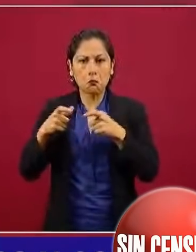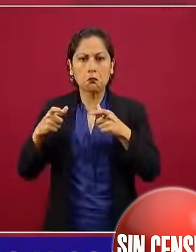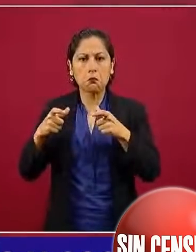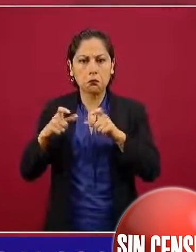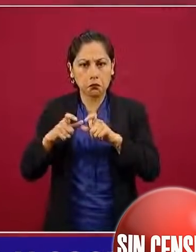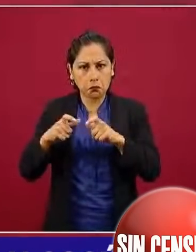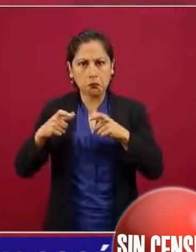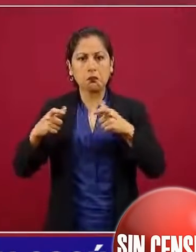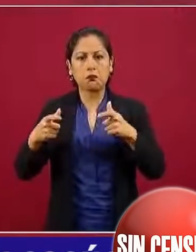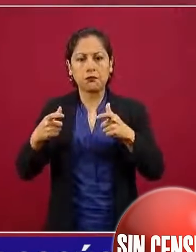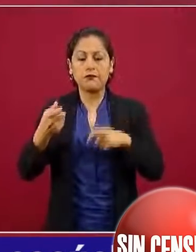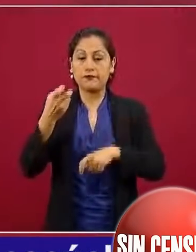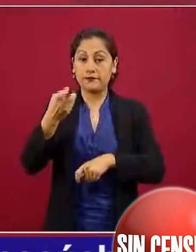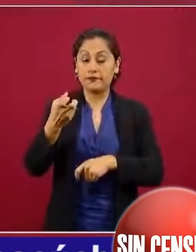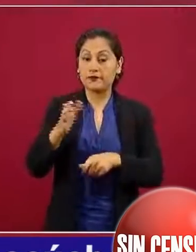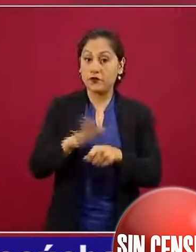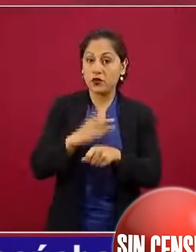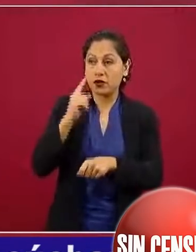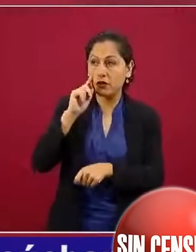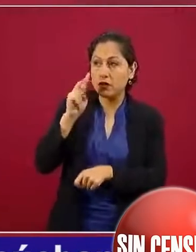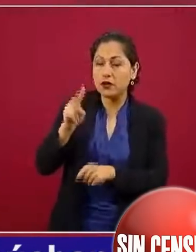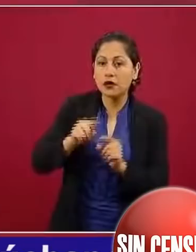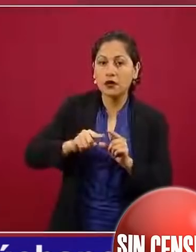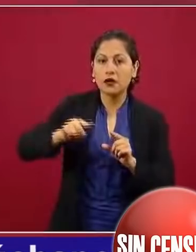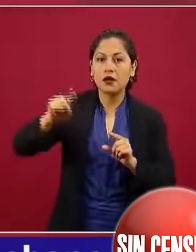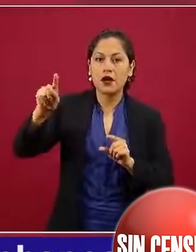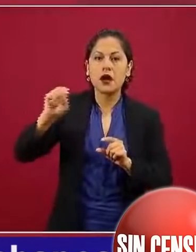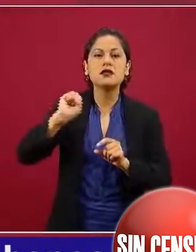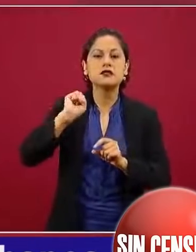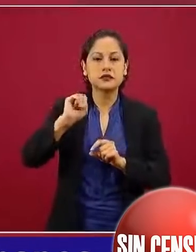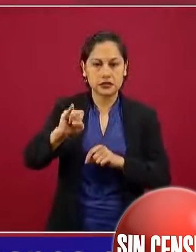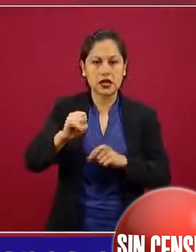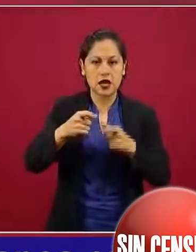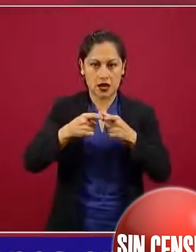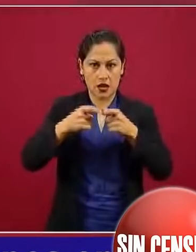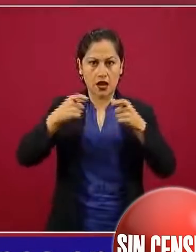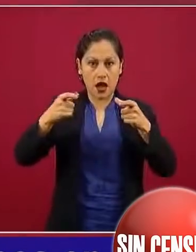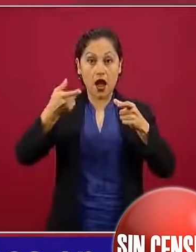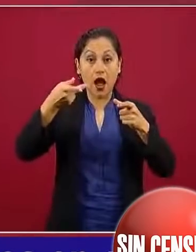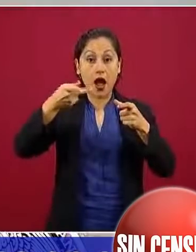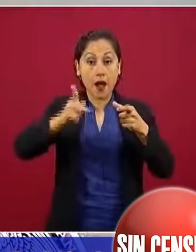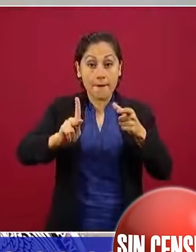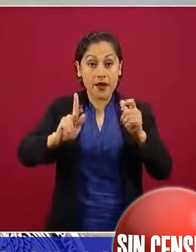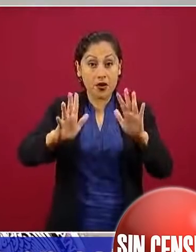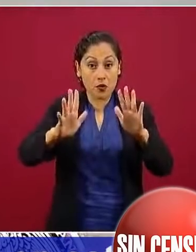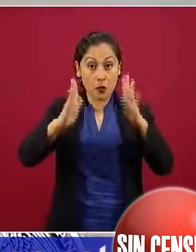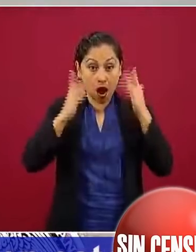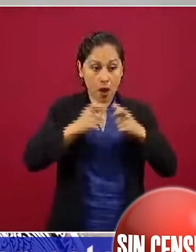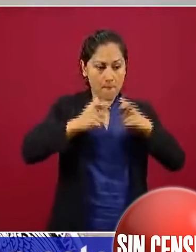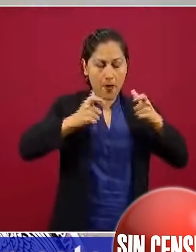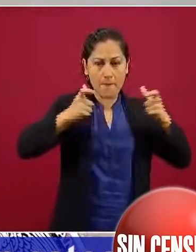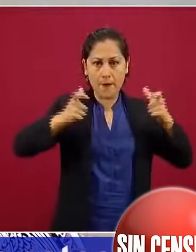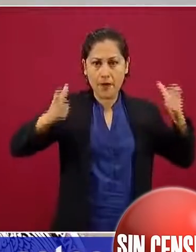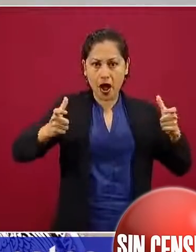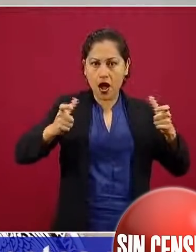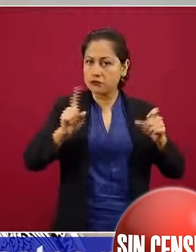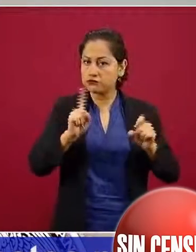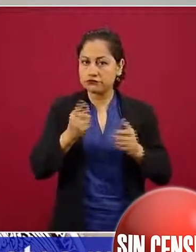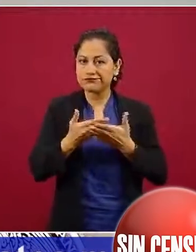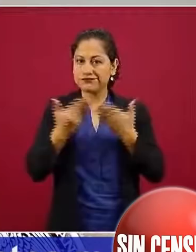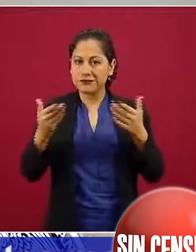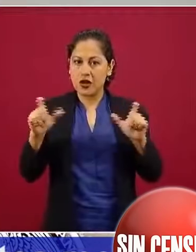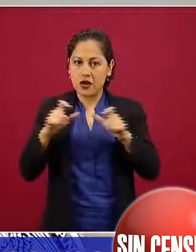la epidemia en ese sentido ha seguido aumentando. Pero un dato muy importante es que la velocidad a la que lo hace es cada vez